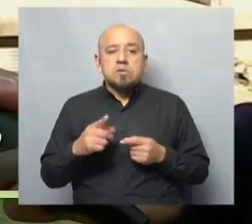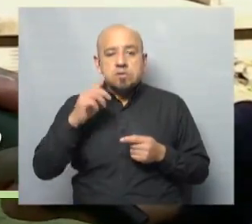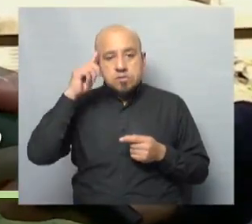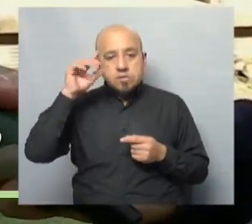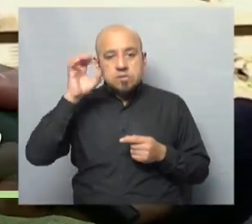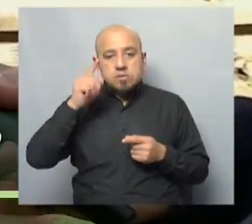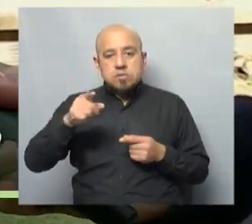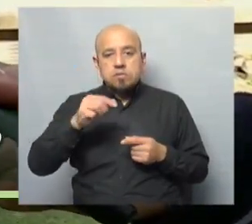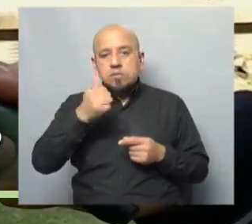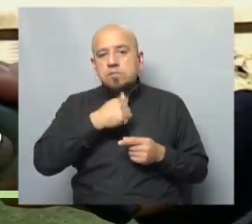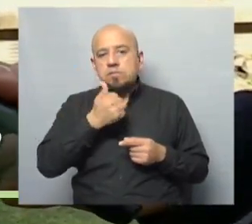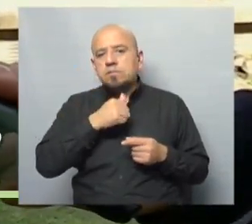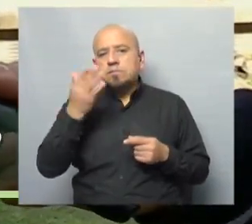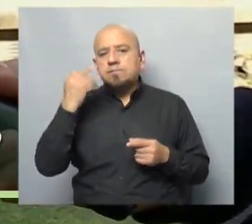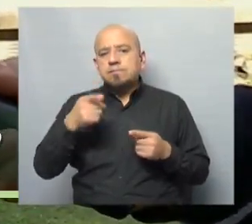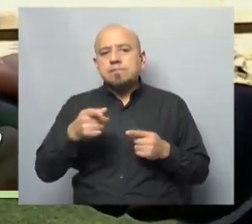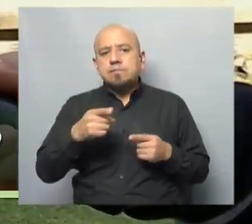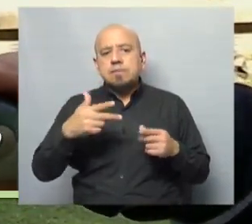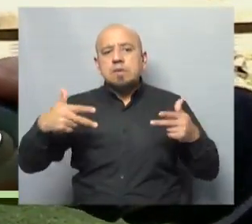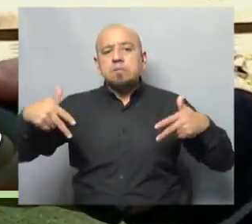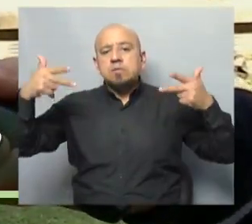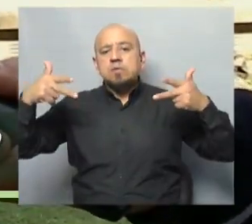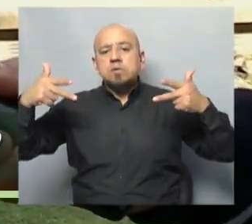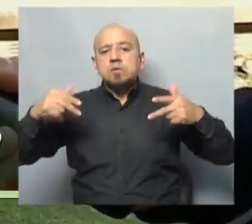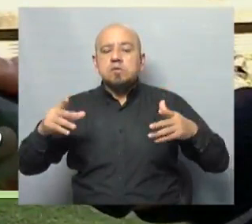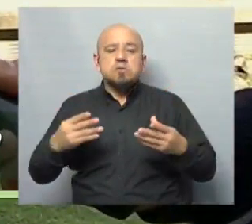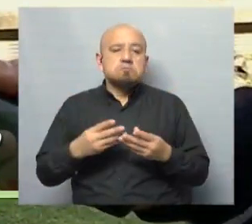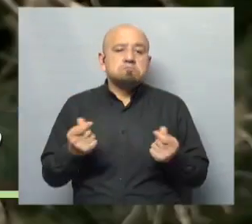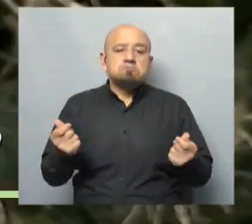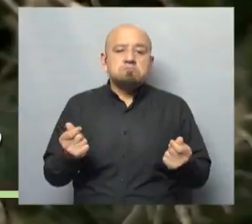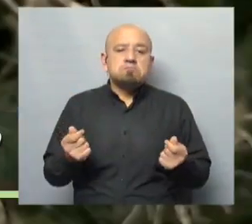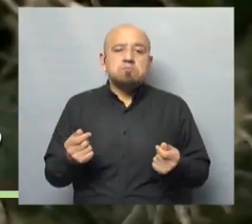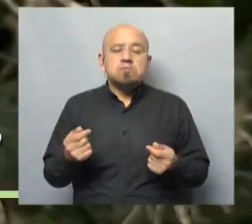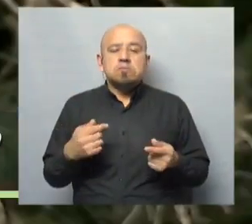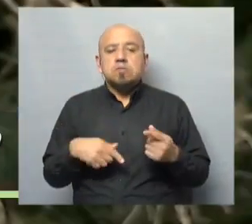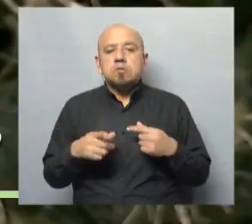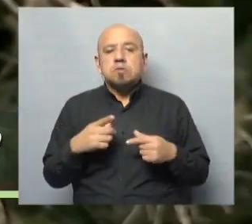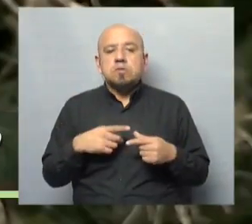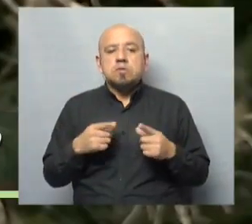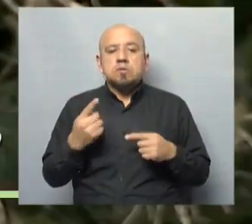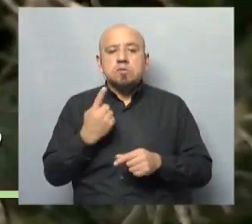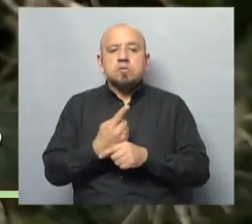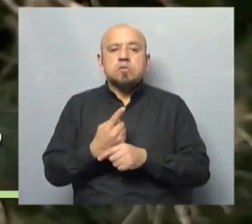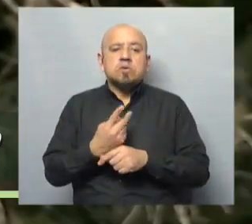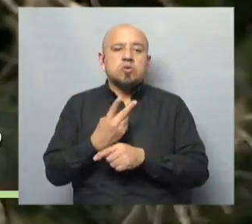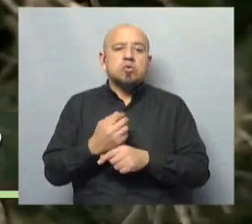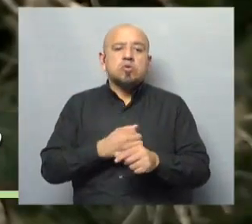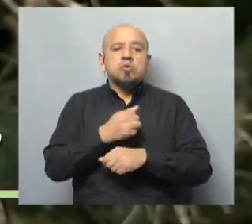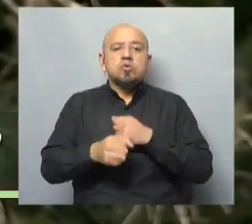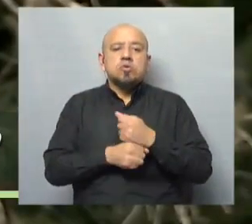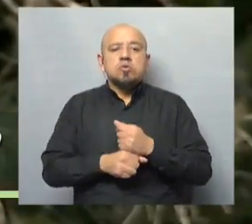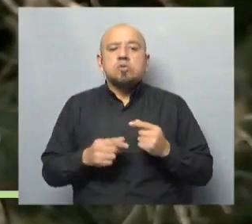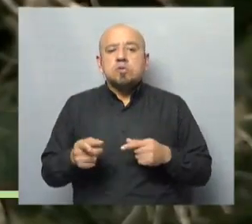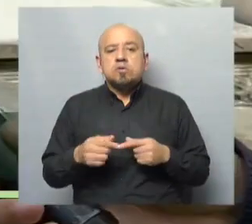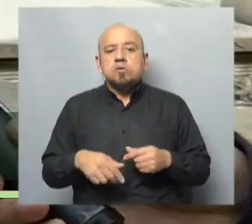atentado viejo las colocaron y después desaparecieron pero por más de unos años dos años es una constante